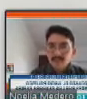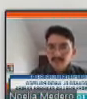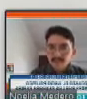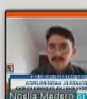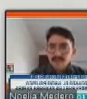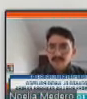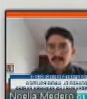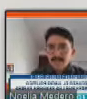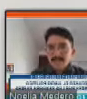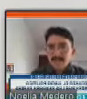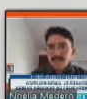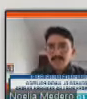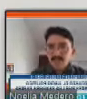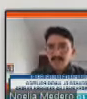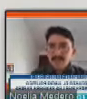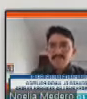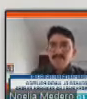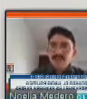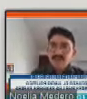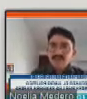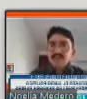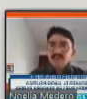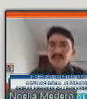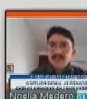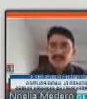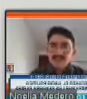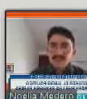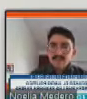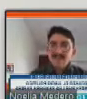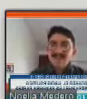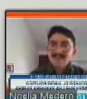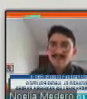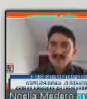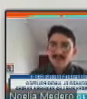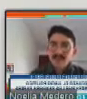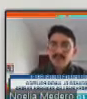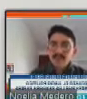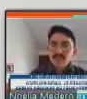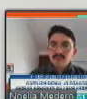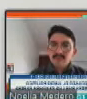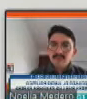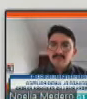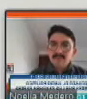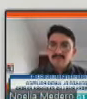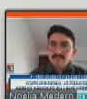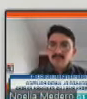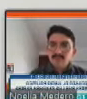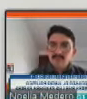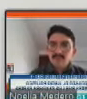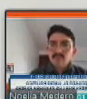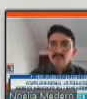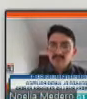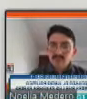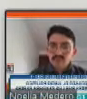comprando, la empresa minera Dominga, exigía para el tercer pago que no se estableciera una zona